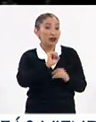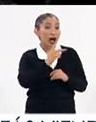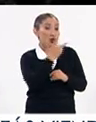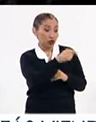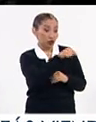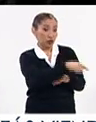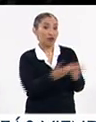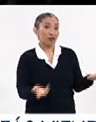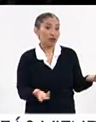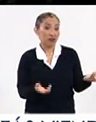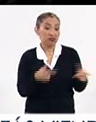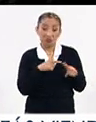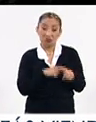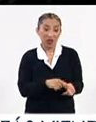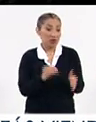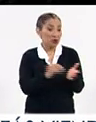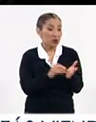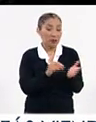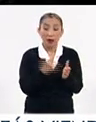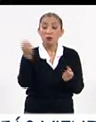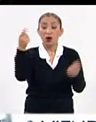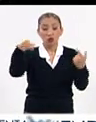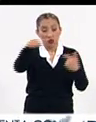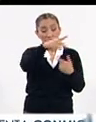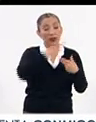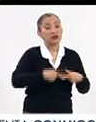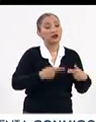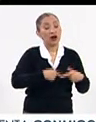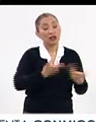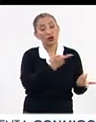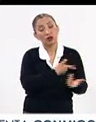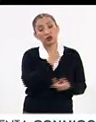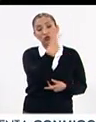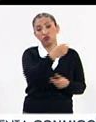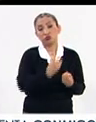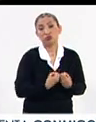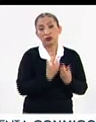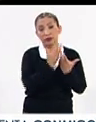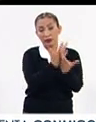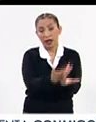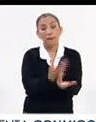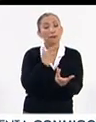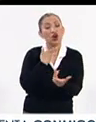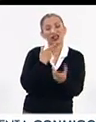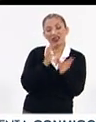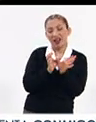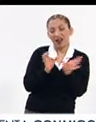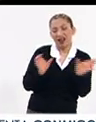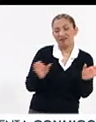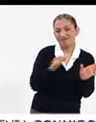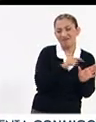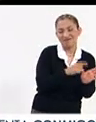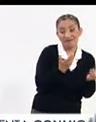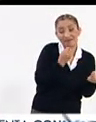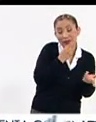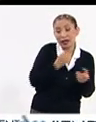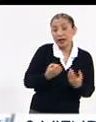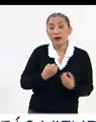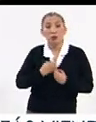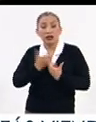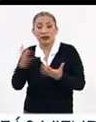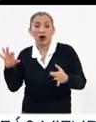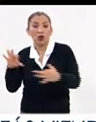sí, por esos lectores. Porque era poeta. Sí, es decir, la política los separaba y la poesía los